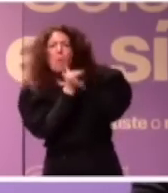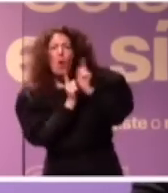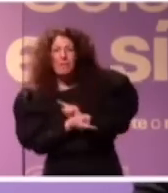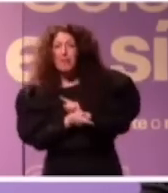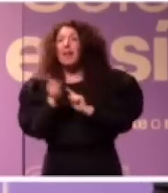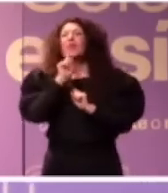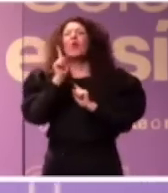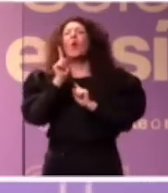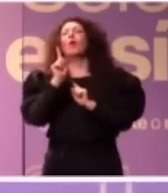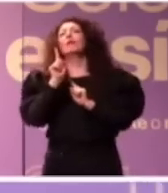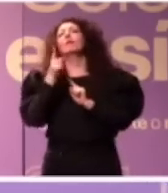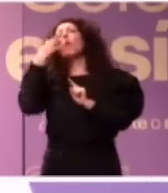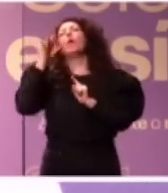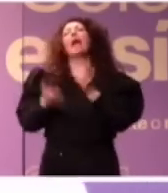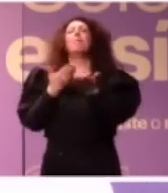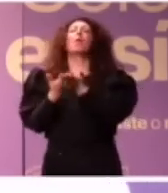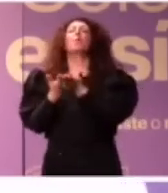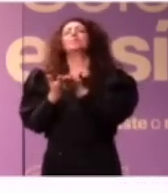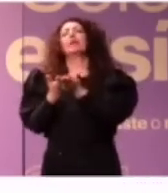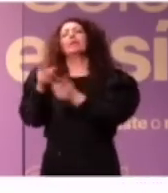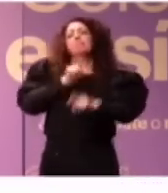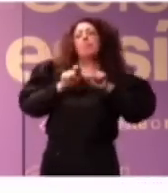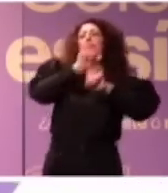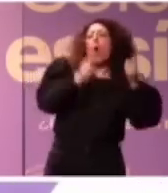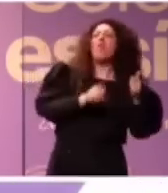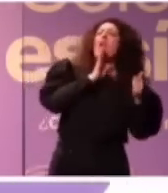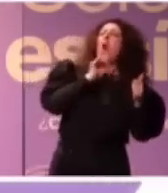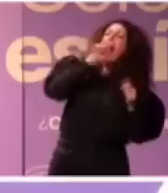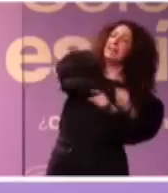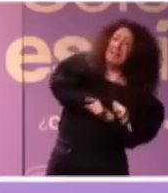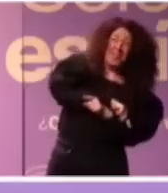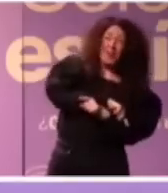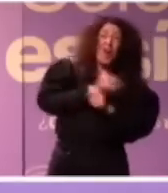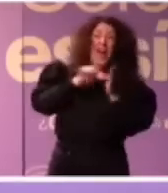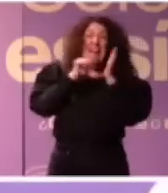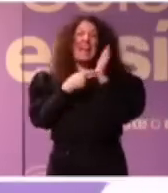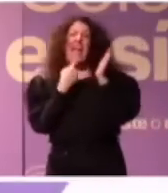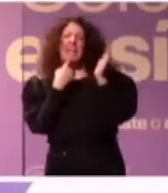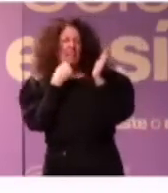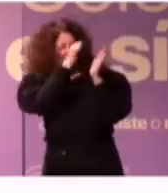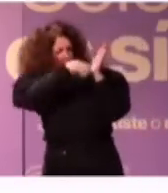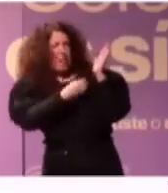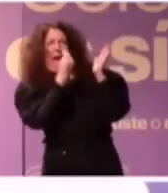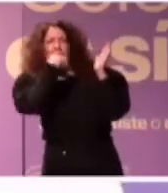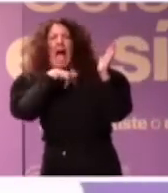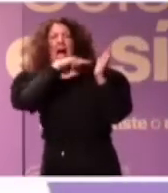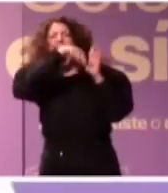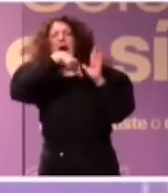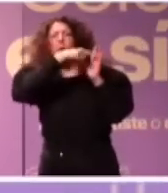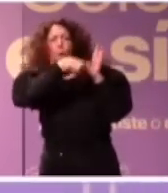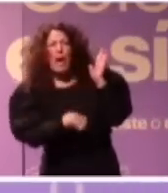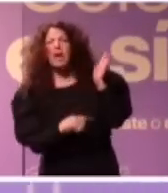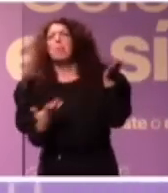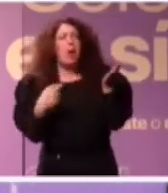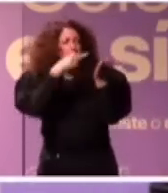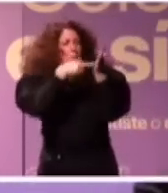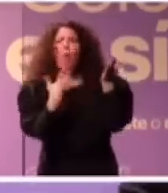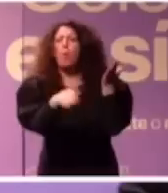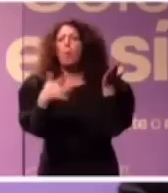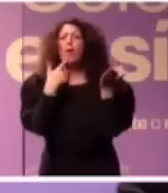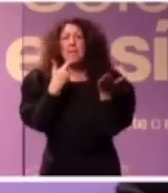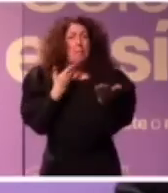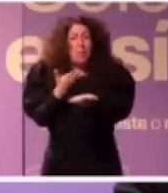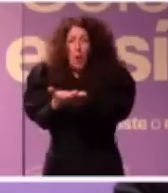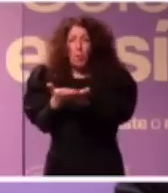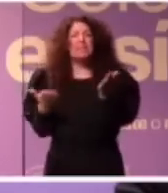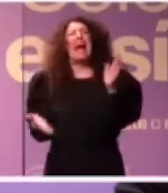signifique volver al modelo anterior. Todo el mundo dice que la ley tiene un agujero, pero nadie ha sabido explicar claramente cuál es ese agujero y hacer una